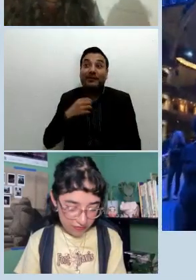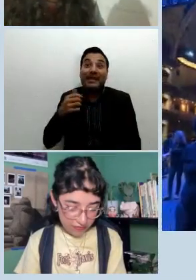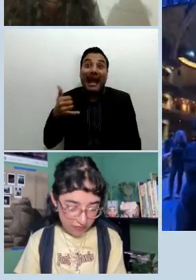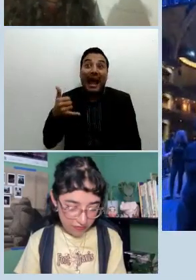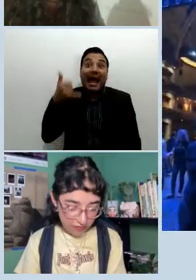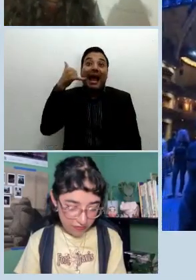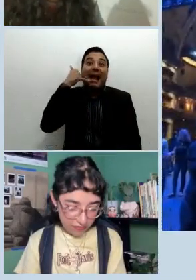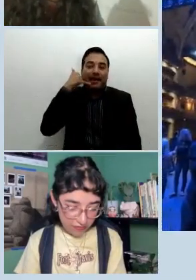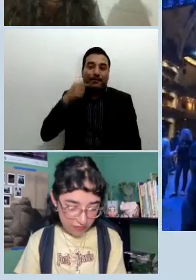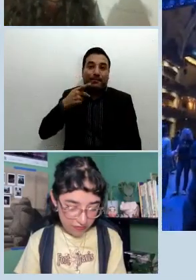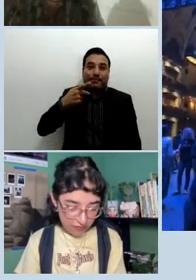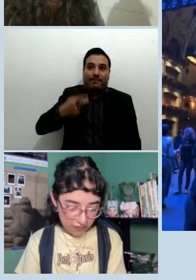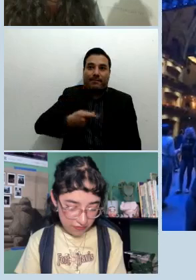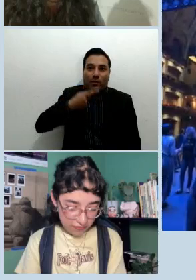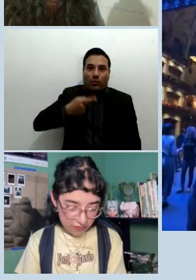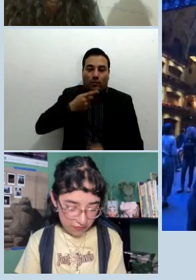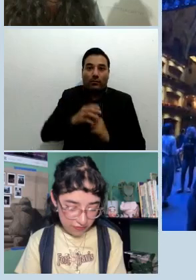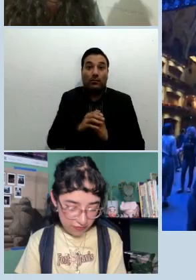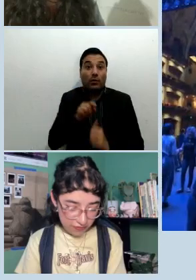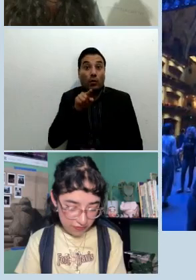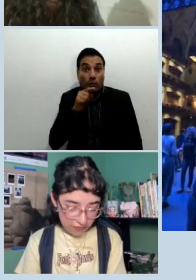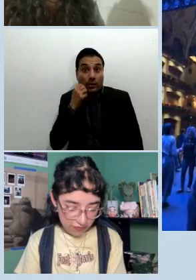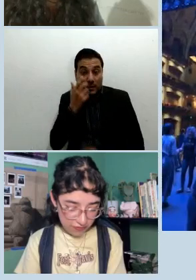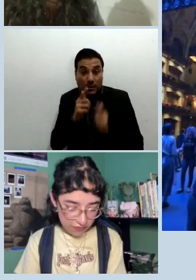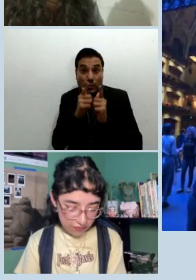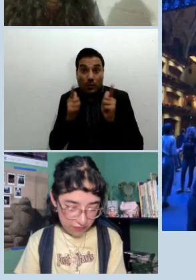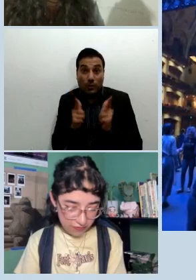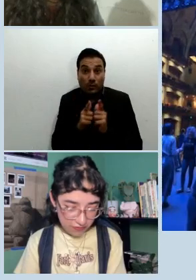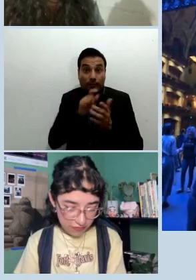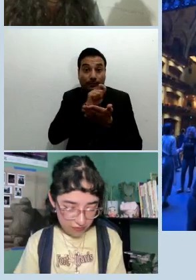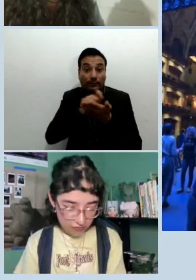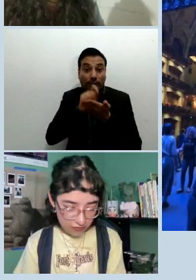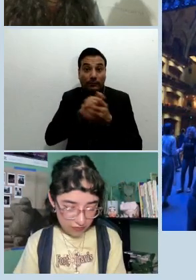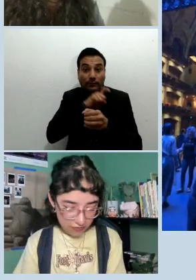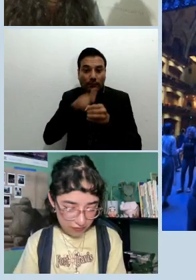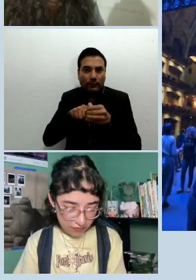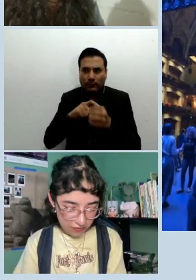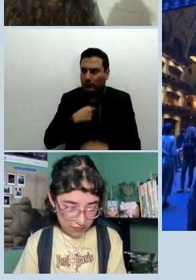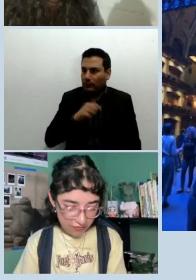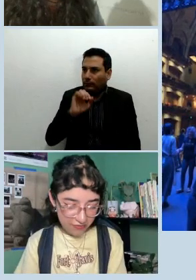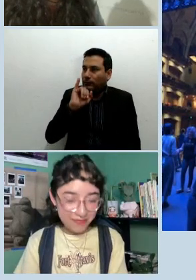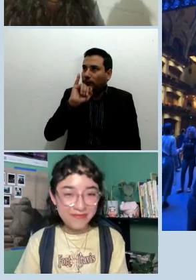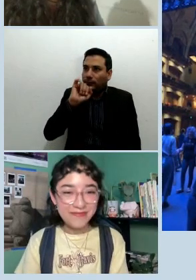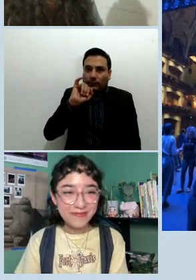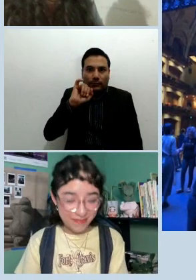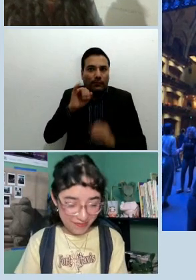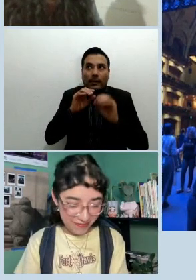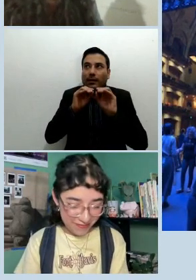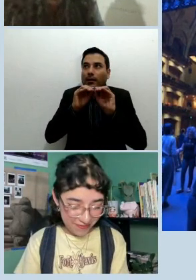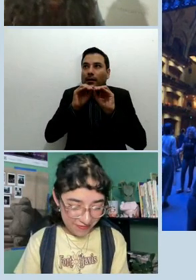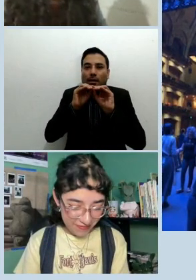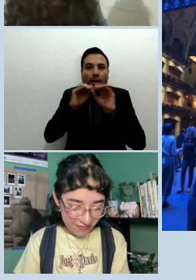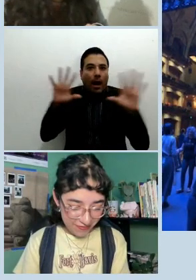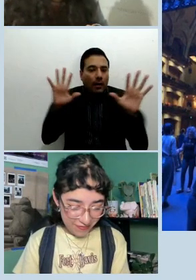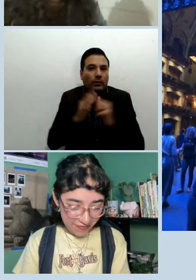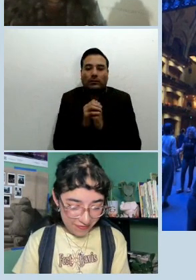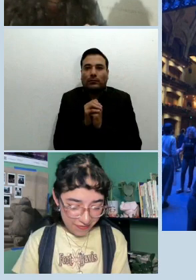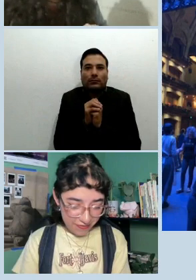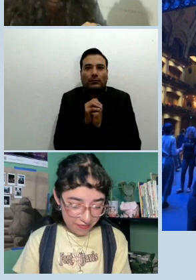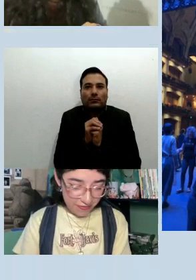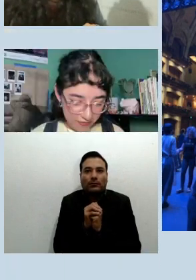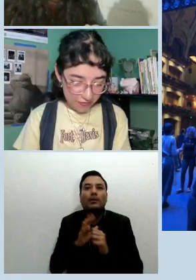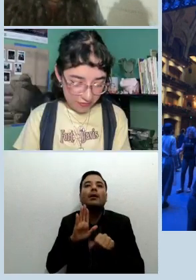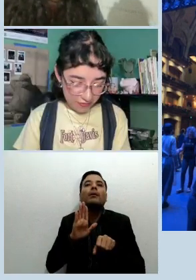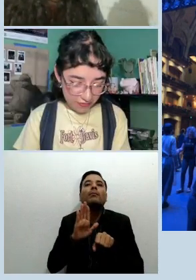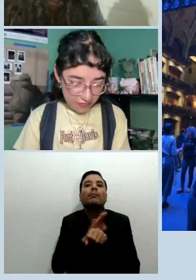preguntó si quería formar parte de apuntes a lo cual yo dije claro que sí y porque pues yo ya